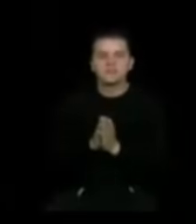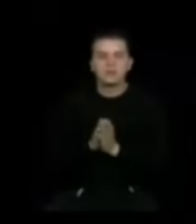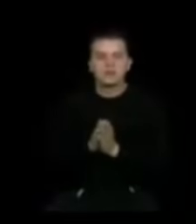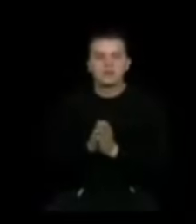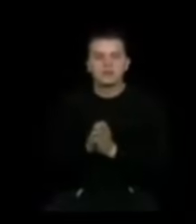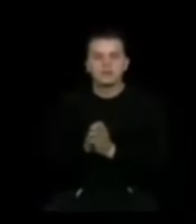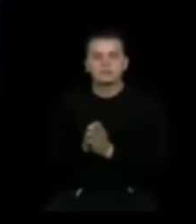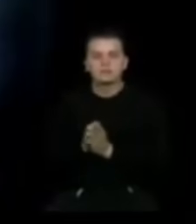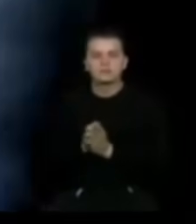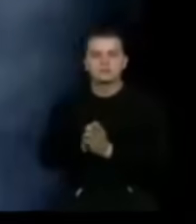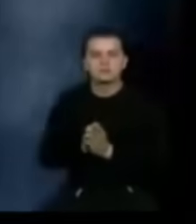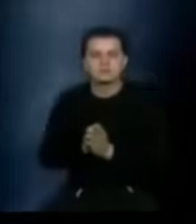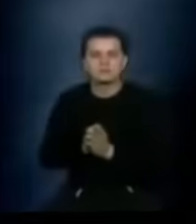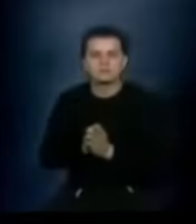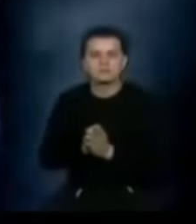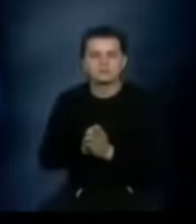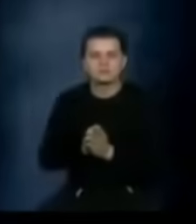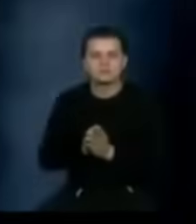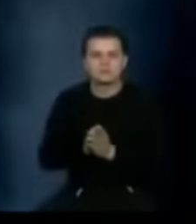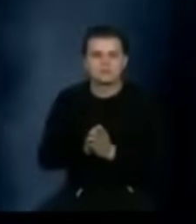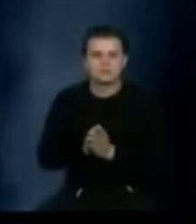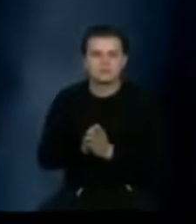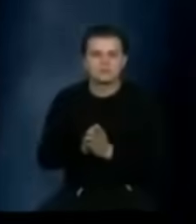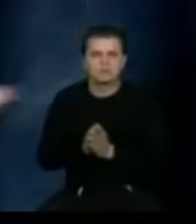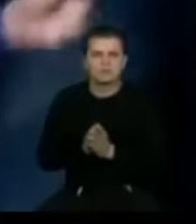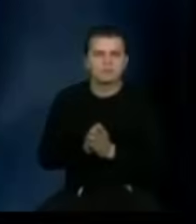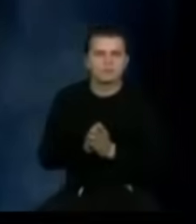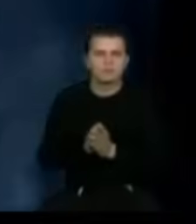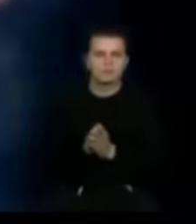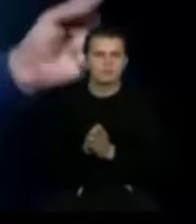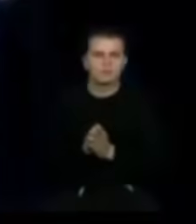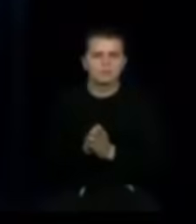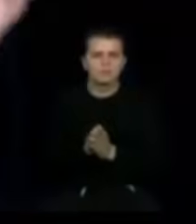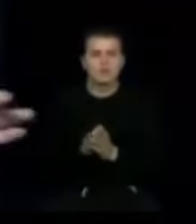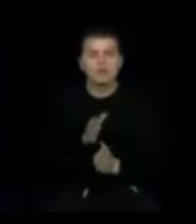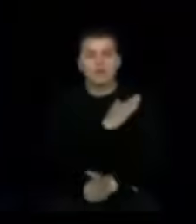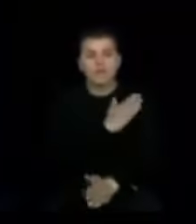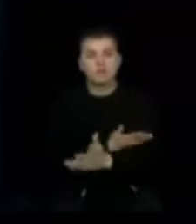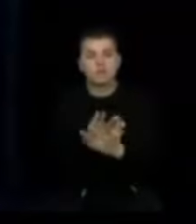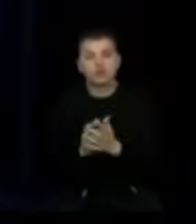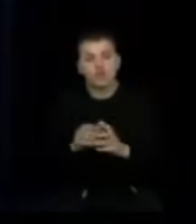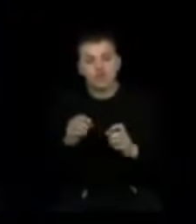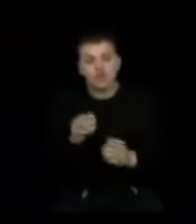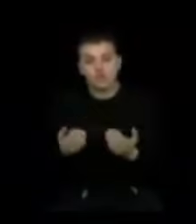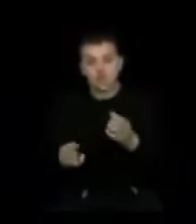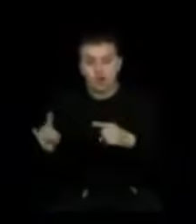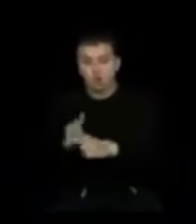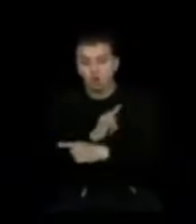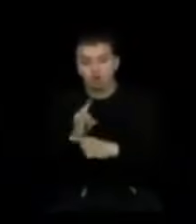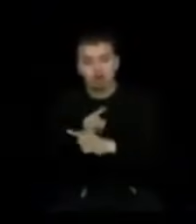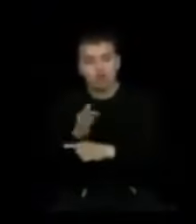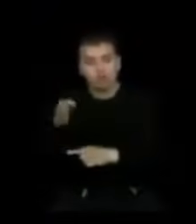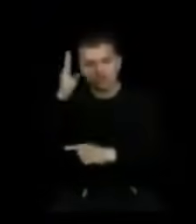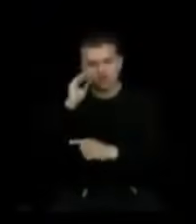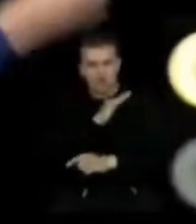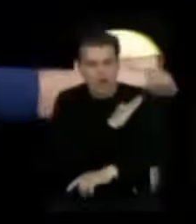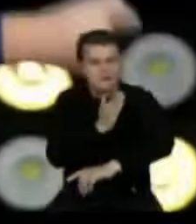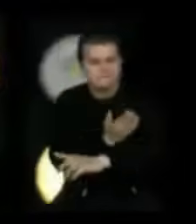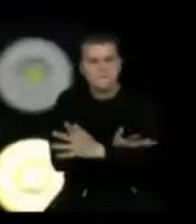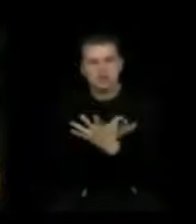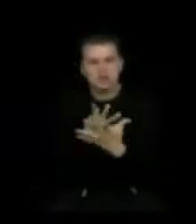Y el poder que Jesús va a usar para sanarte en esta mañana es el poder